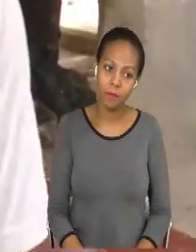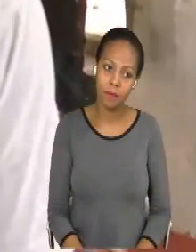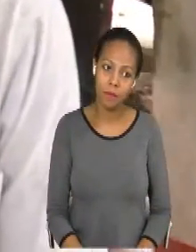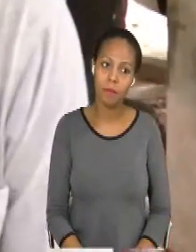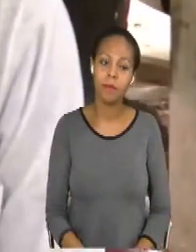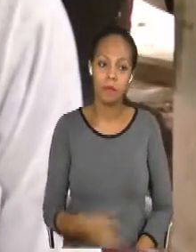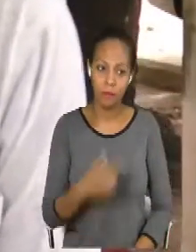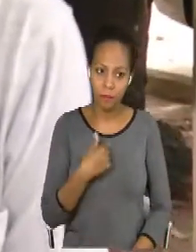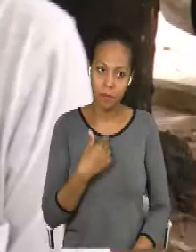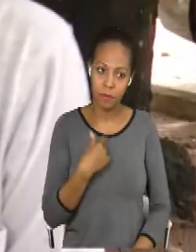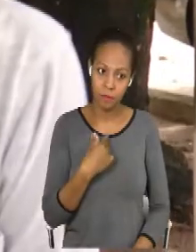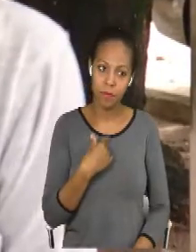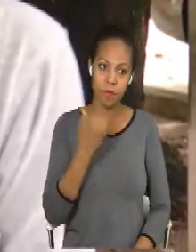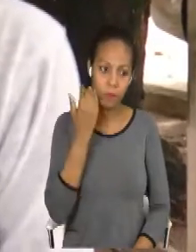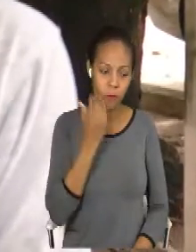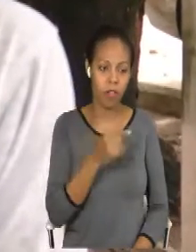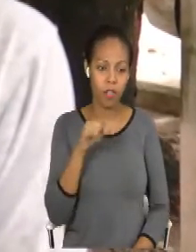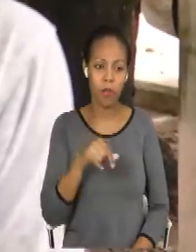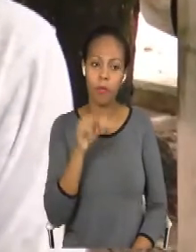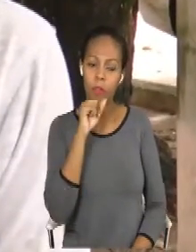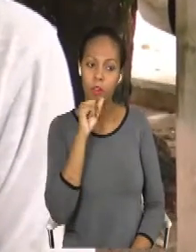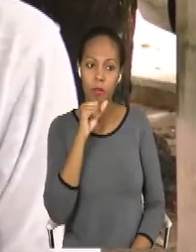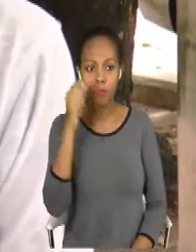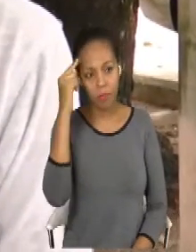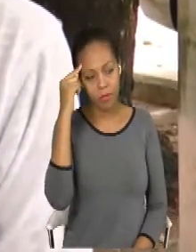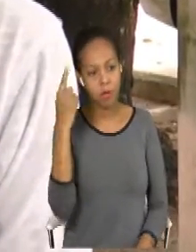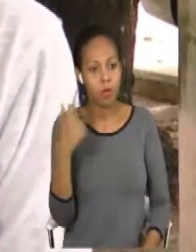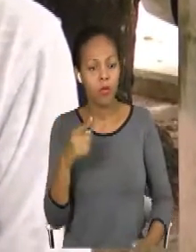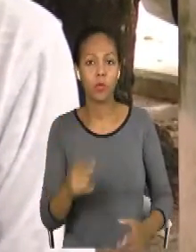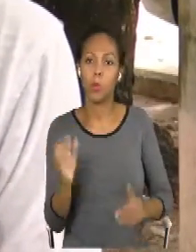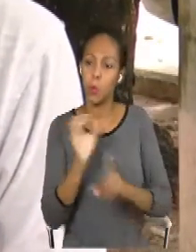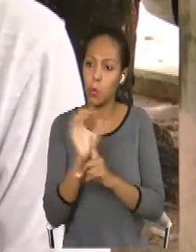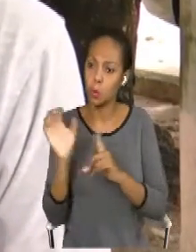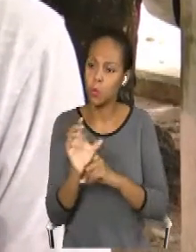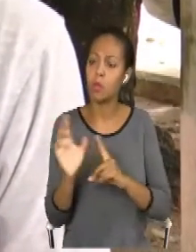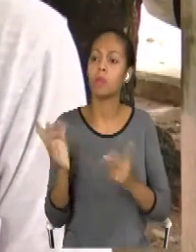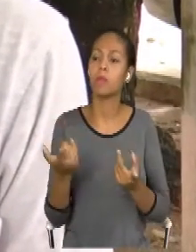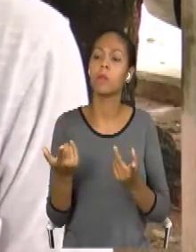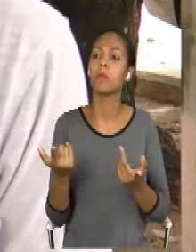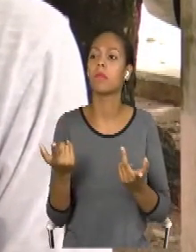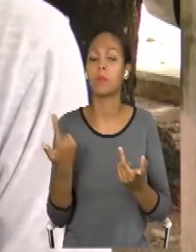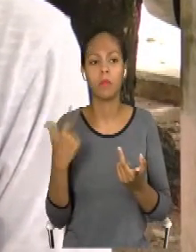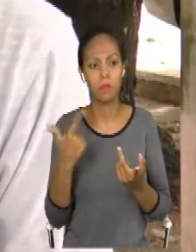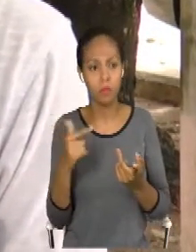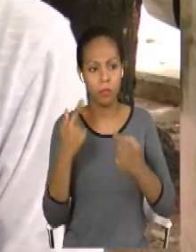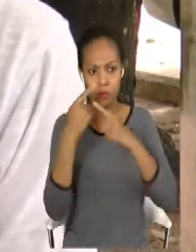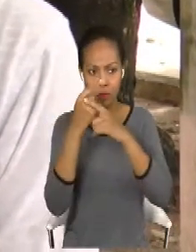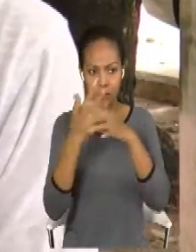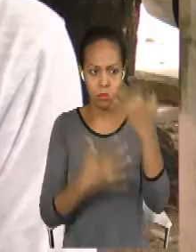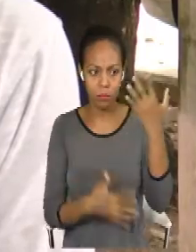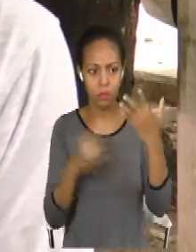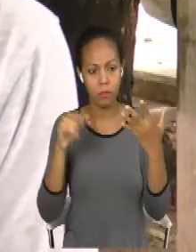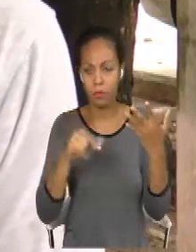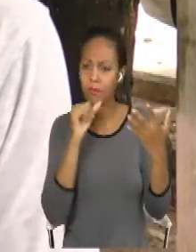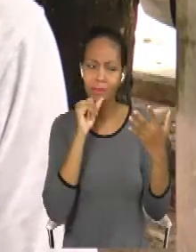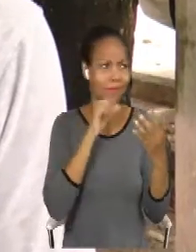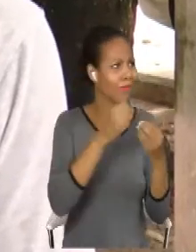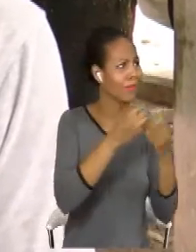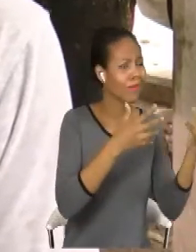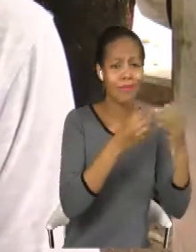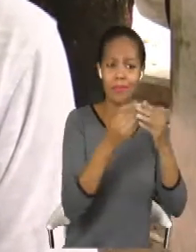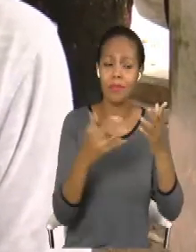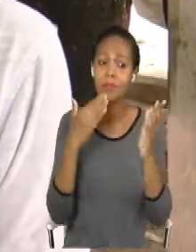Para mí la mujer barranqueña representa un cúmulo de cultura por la diversidad de cultura que hay en Barranca. El caso